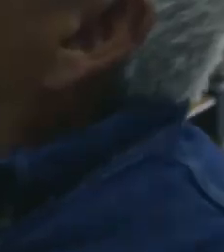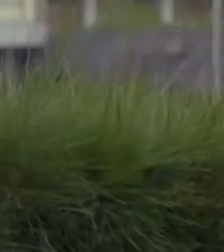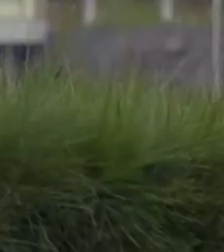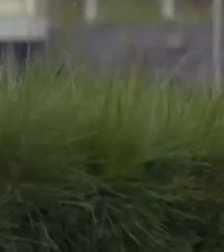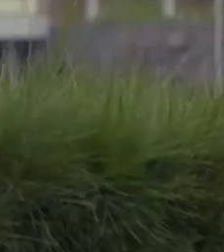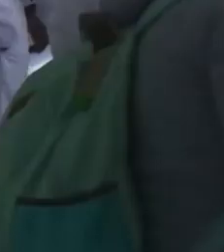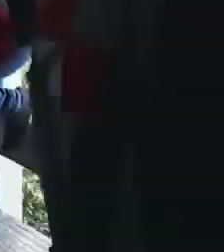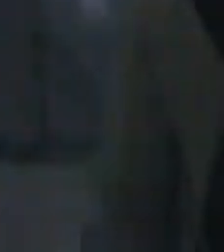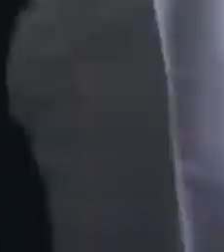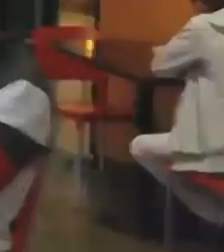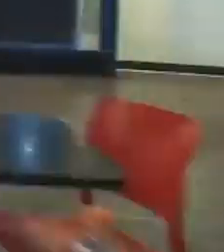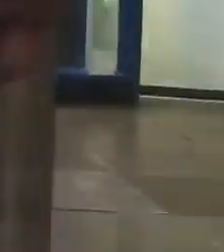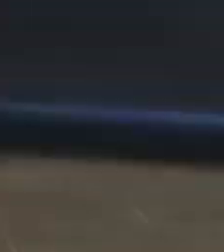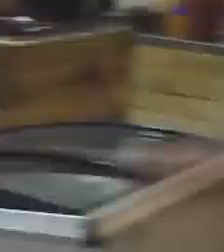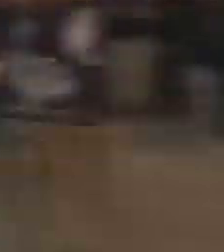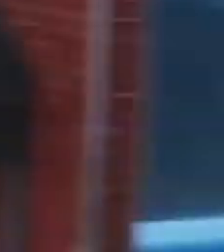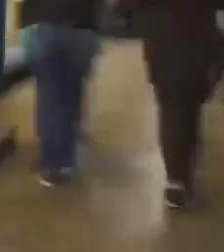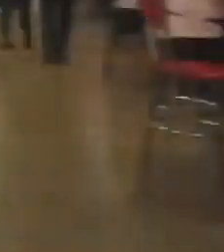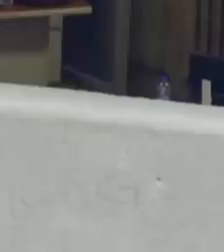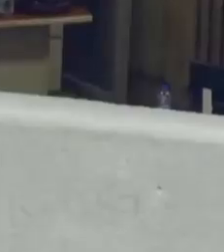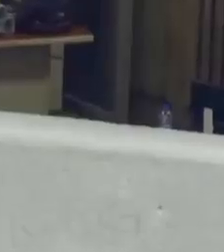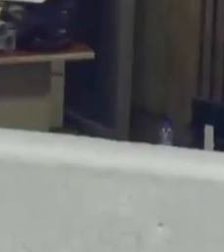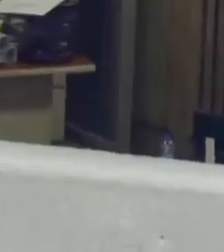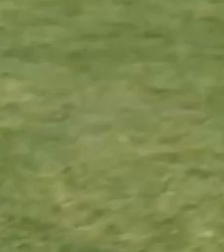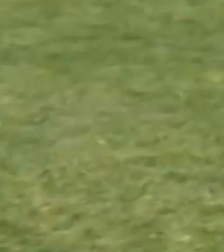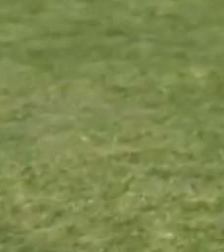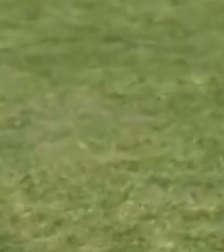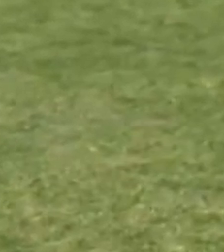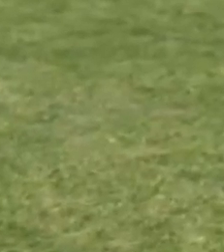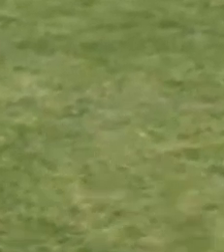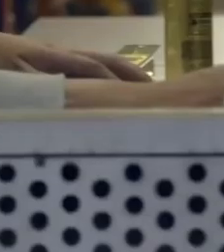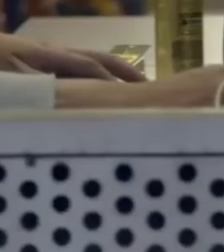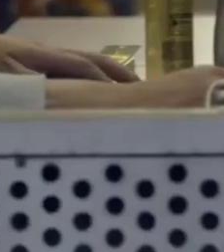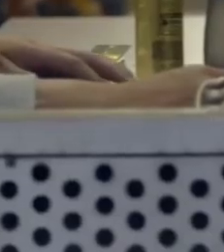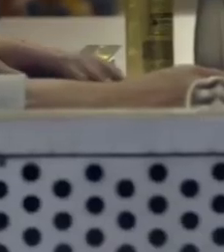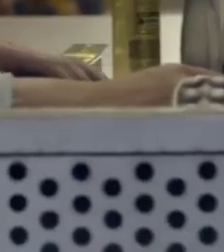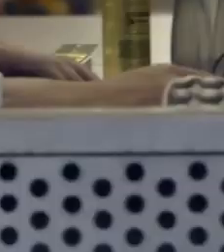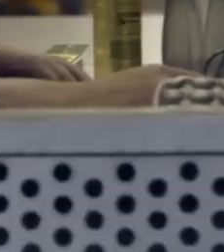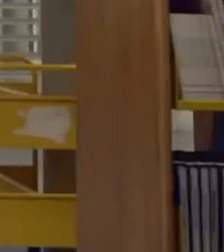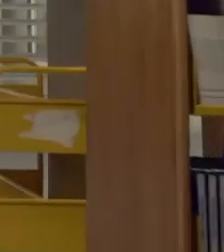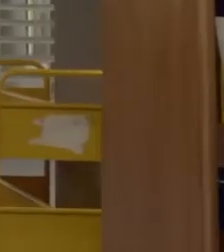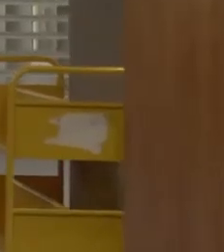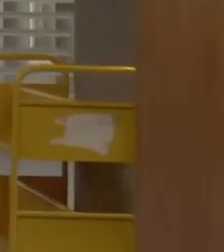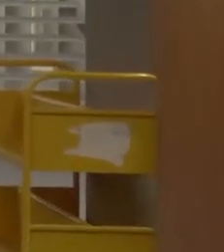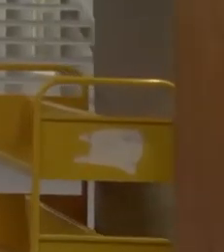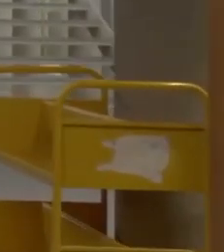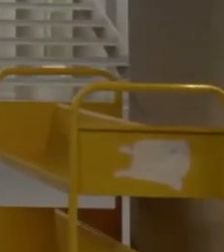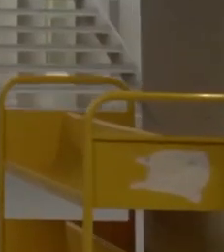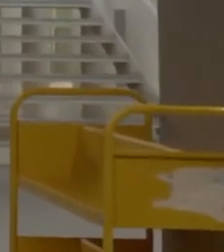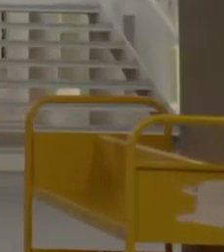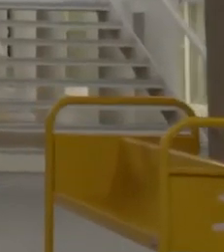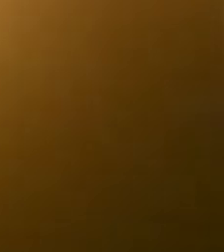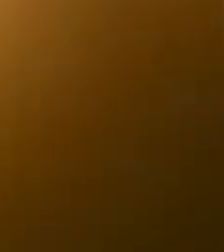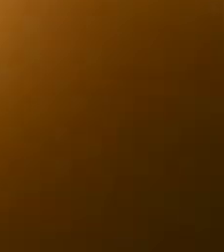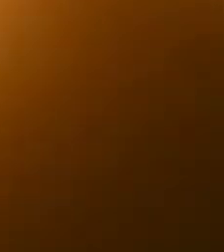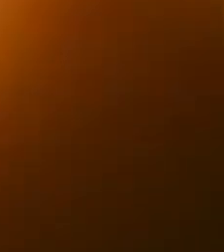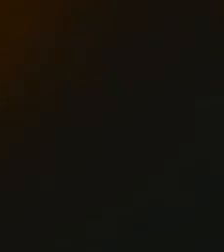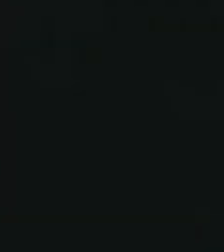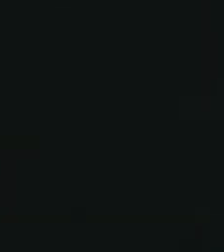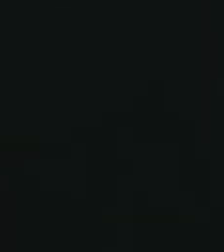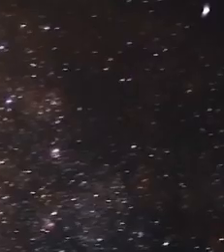y recrea en sus pasillos oficinas canchas aulas cafeterías bibliotecas construimos